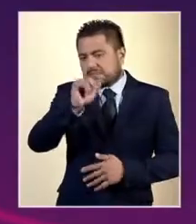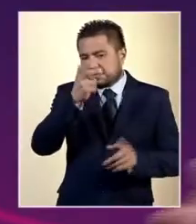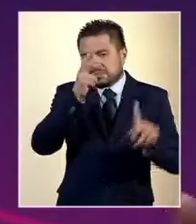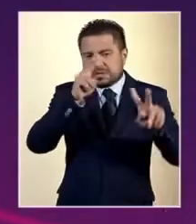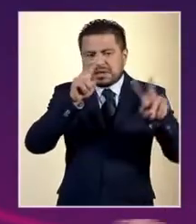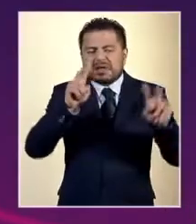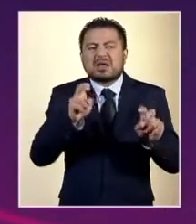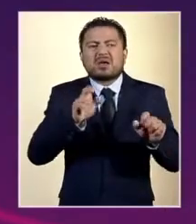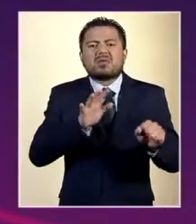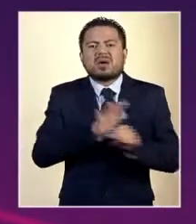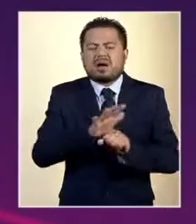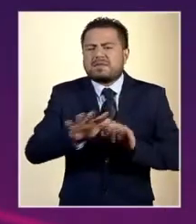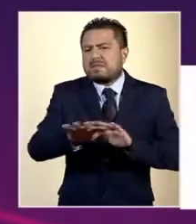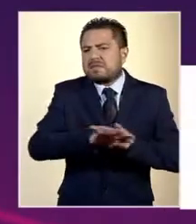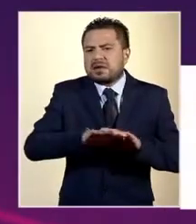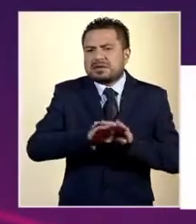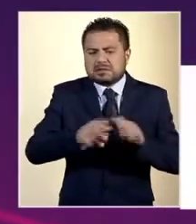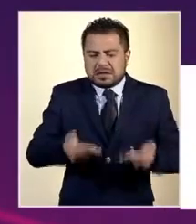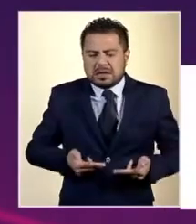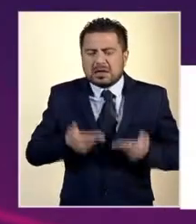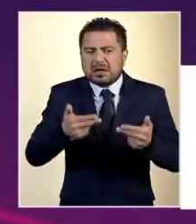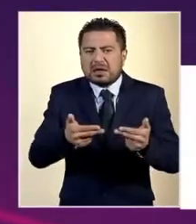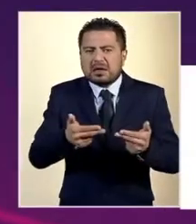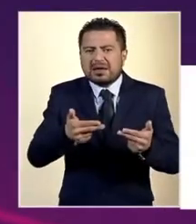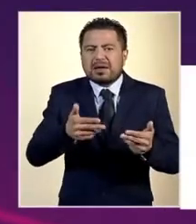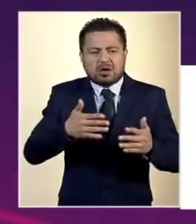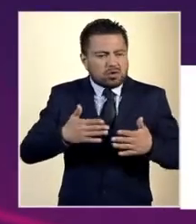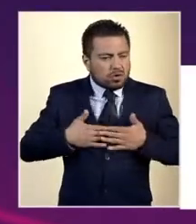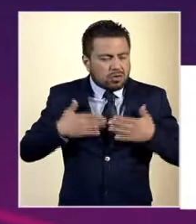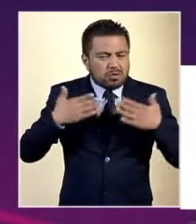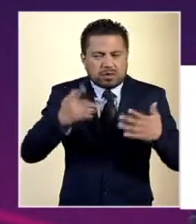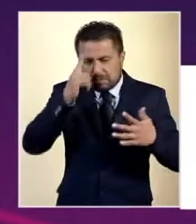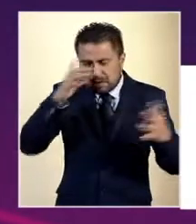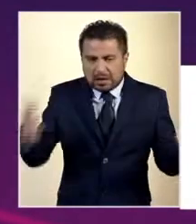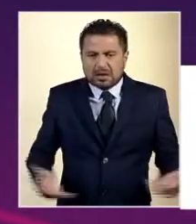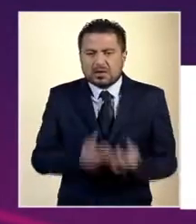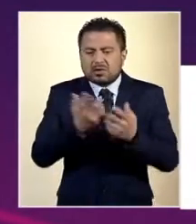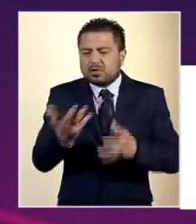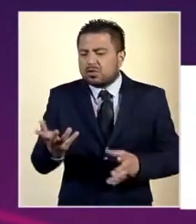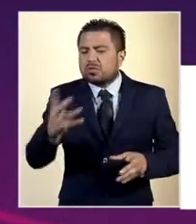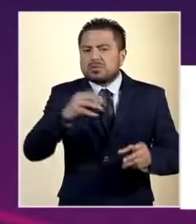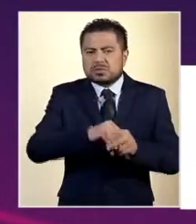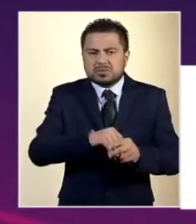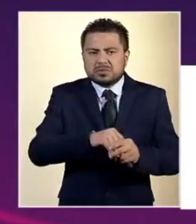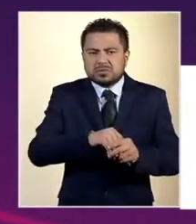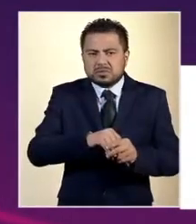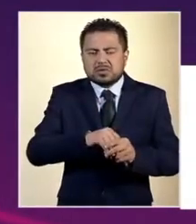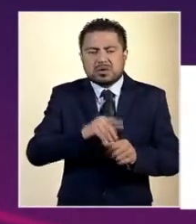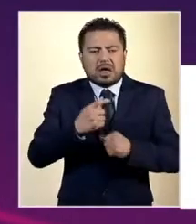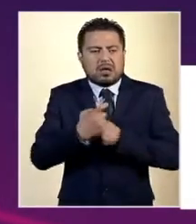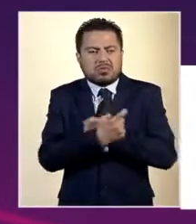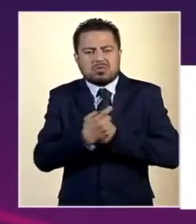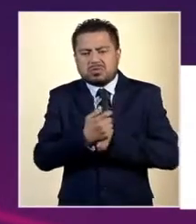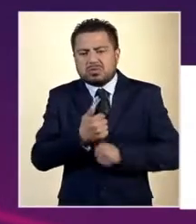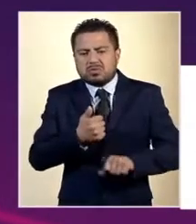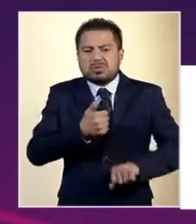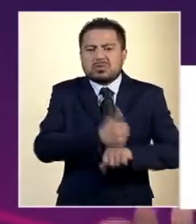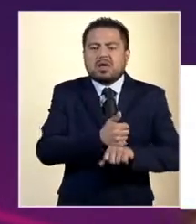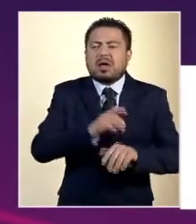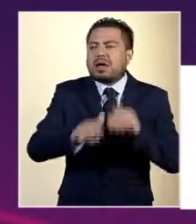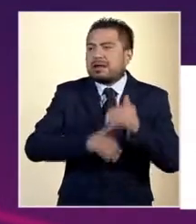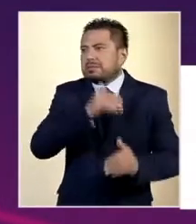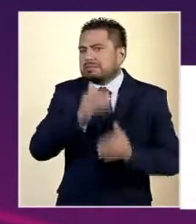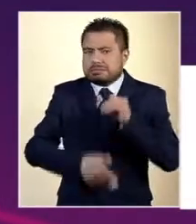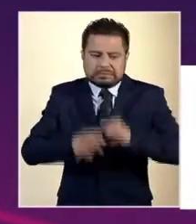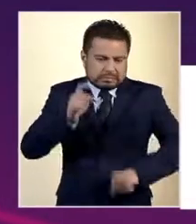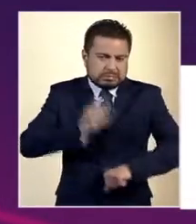es entonces, digo, básicamente generar esta confianza para lograr una inclusión y una autonomía. Se nos acabó